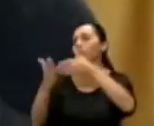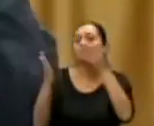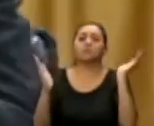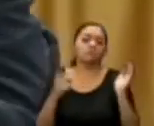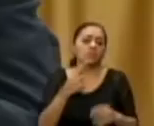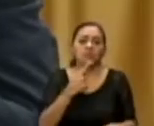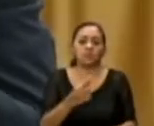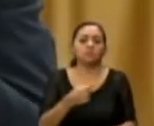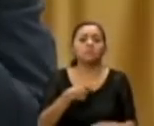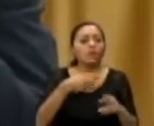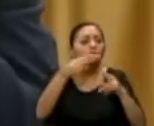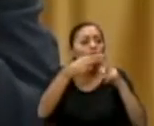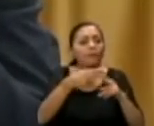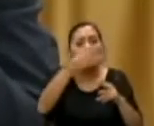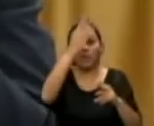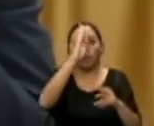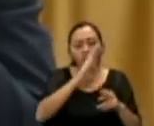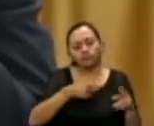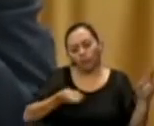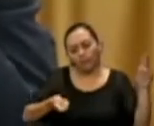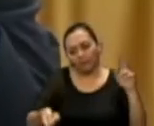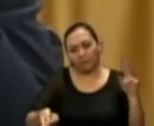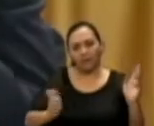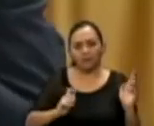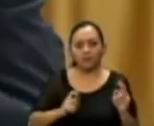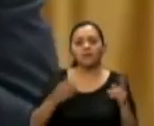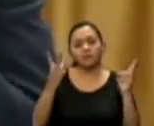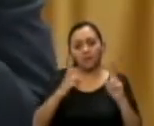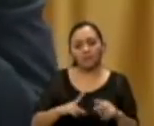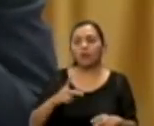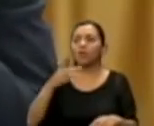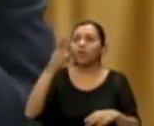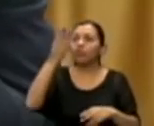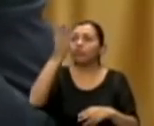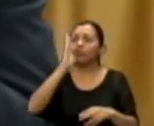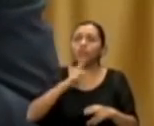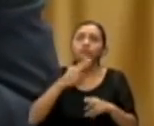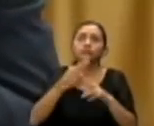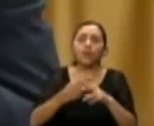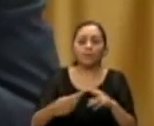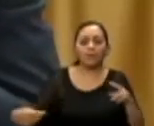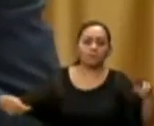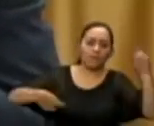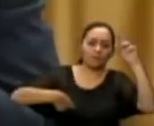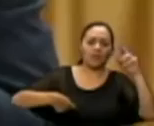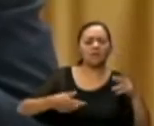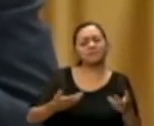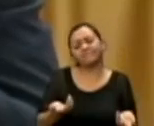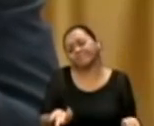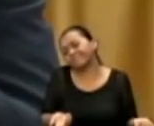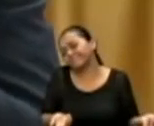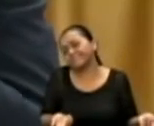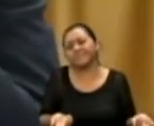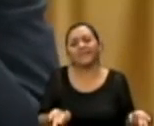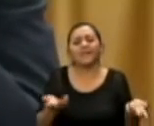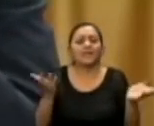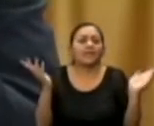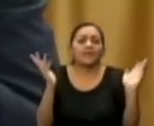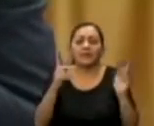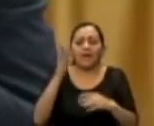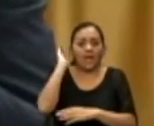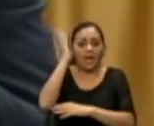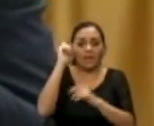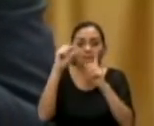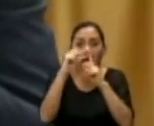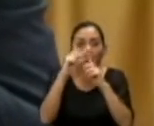asesinado en nombre del evangelio se han dejado asesinar entonces todo el mundo puede interpretar las cosas no son todos pero la visita del papa